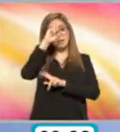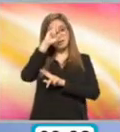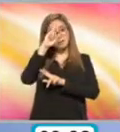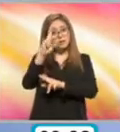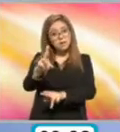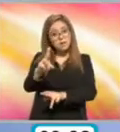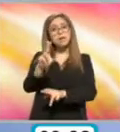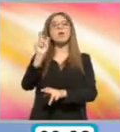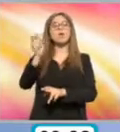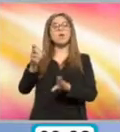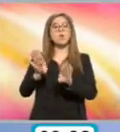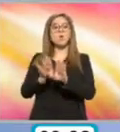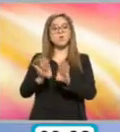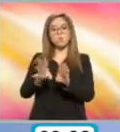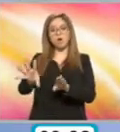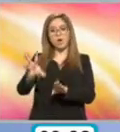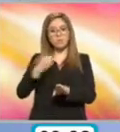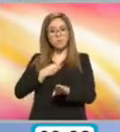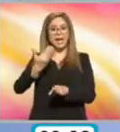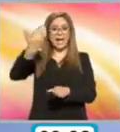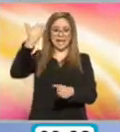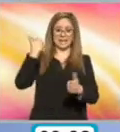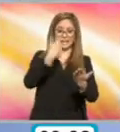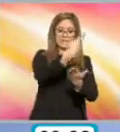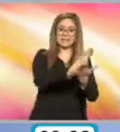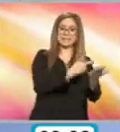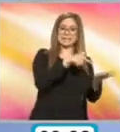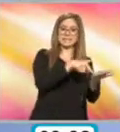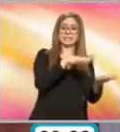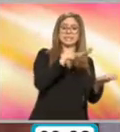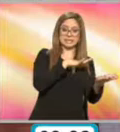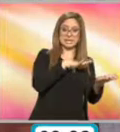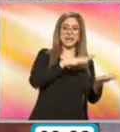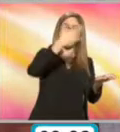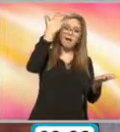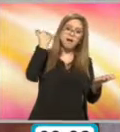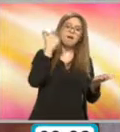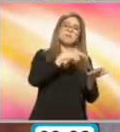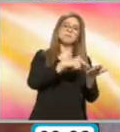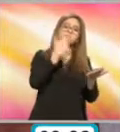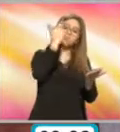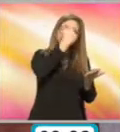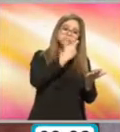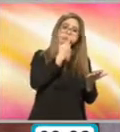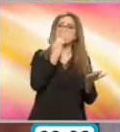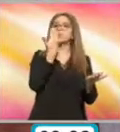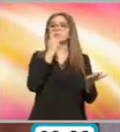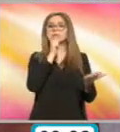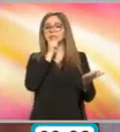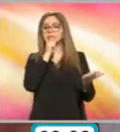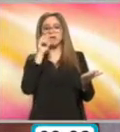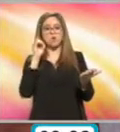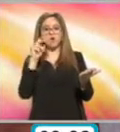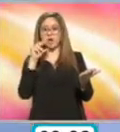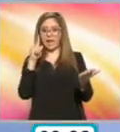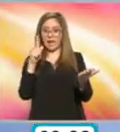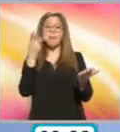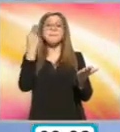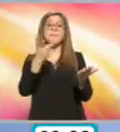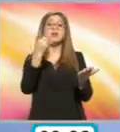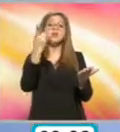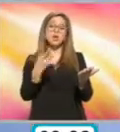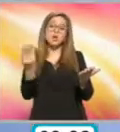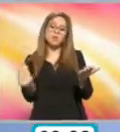procedimientos propios de adopción que ya estaban regulados y que se llevaban a través de un procedimiento no oral. Claro. Y